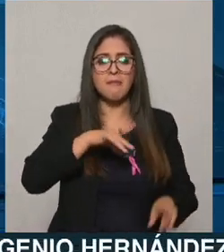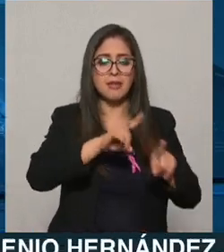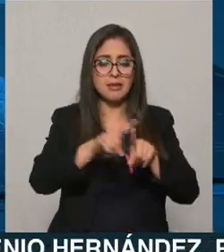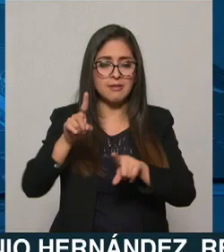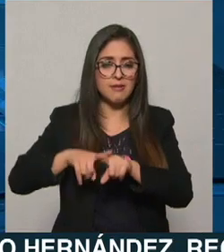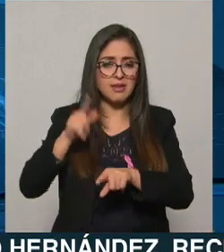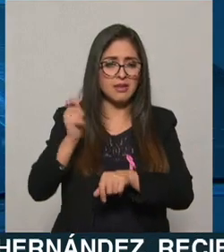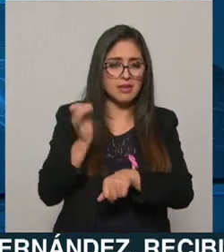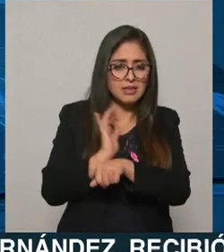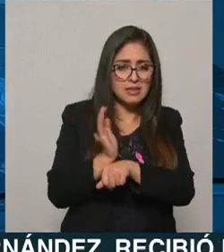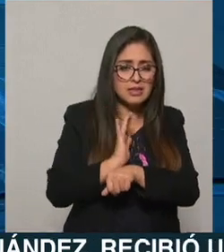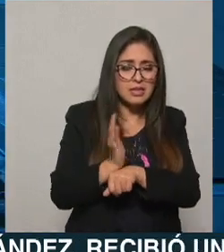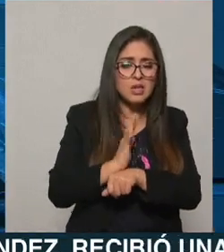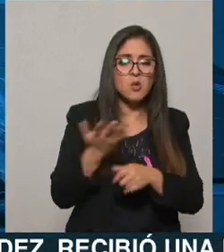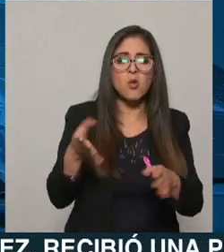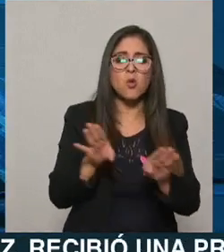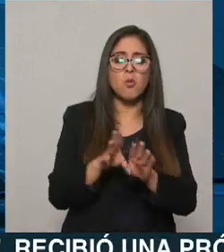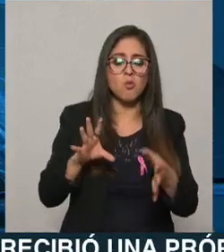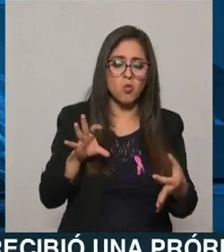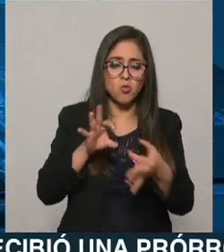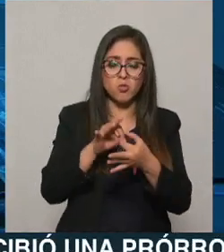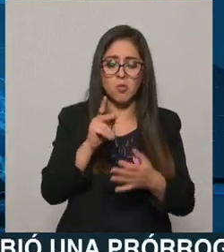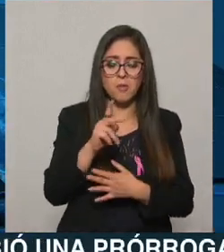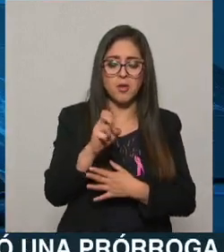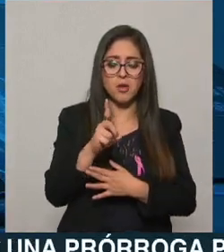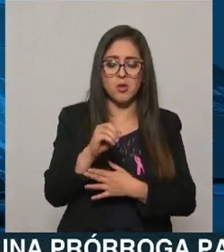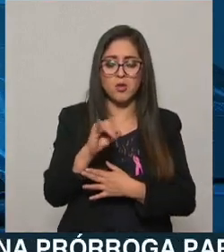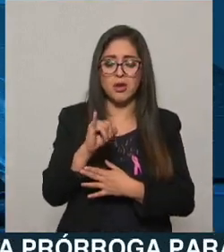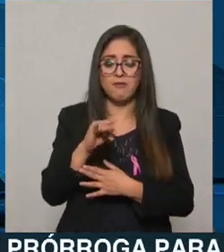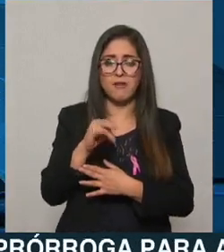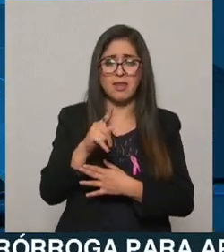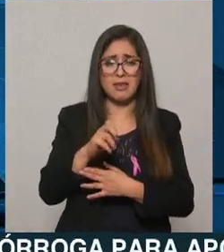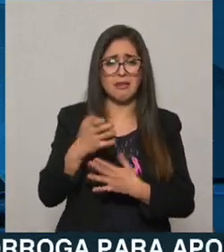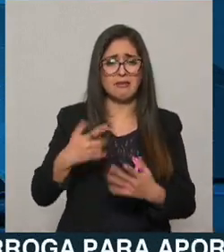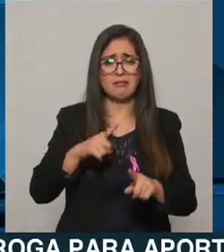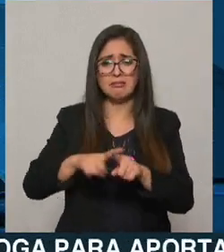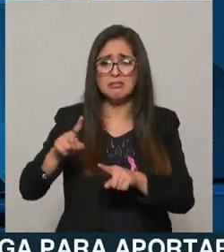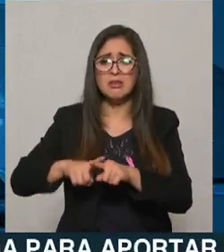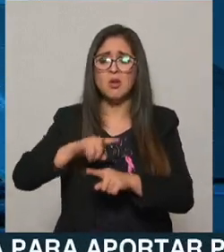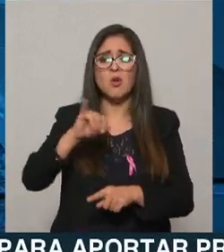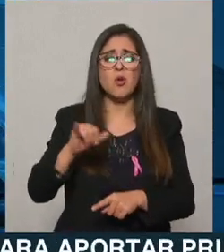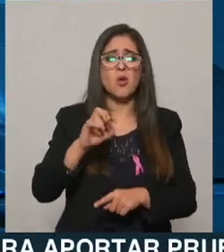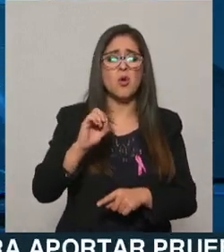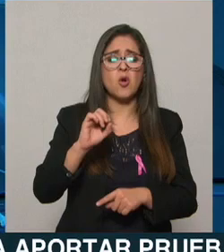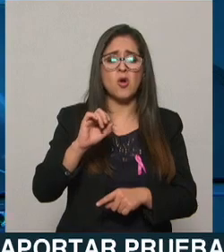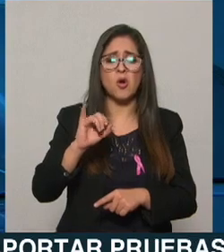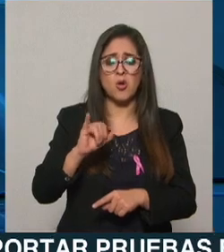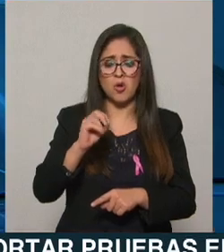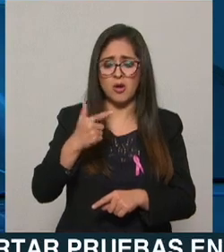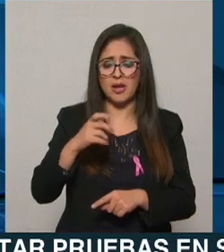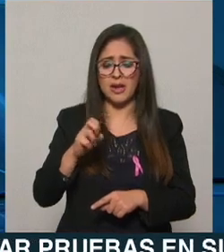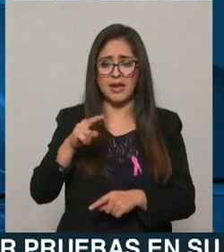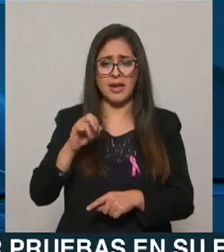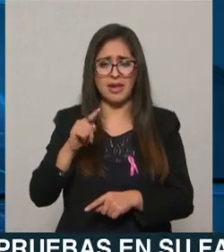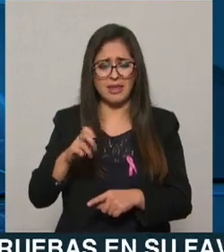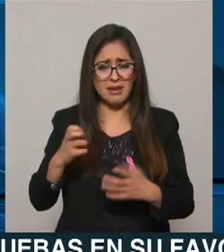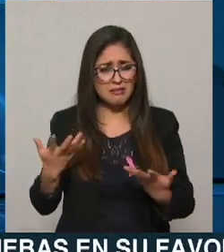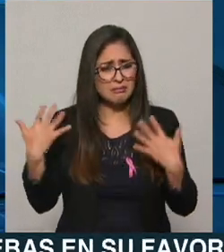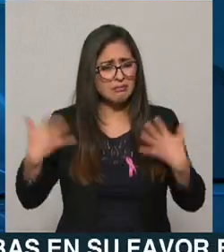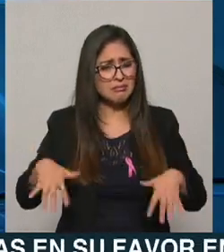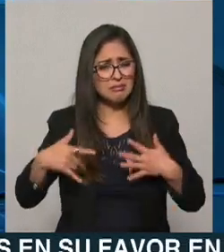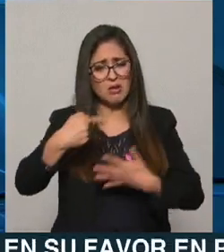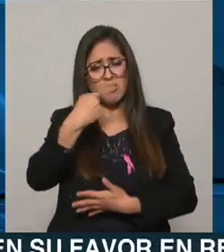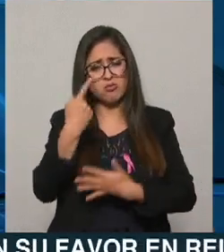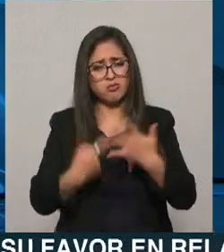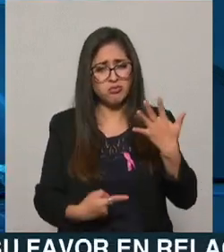cine con Pedro Infante, en fin, Jorge Negrete, y luego viene esta